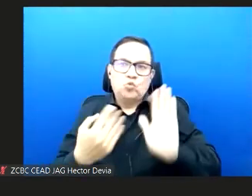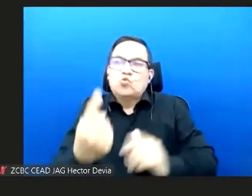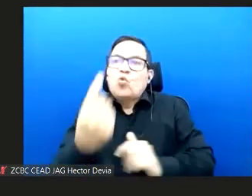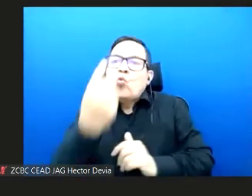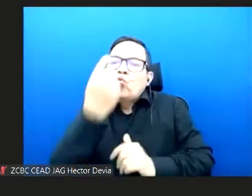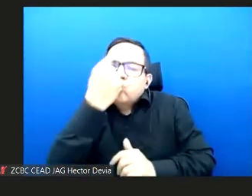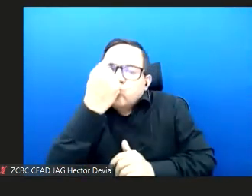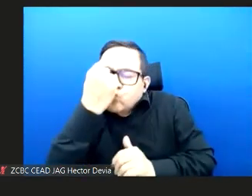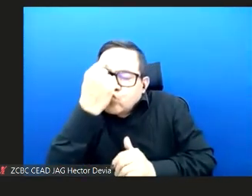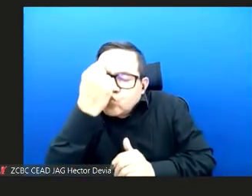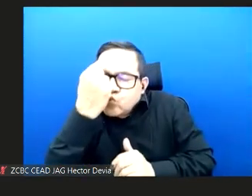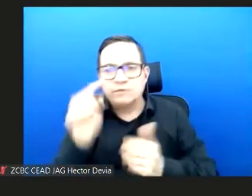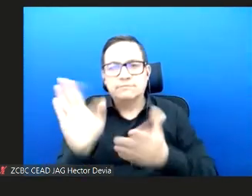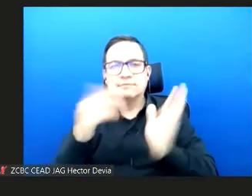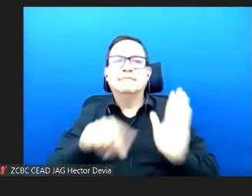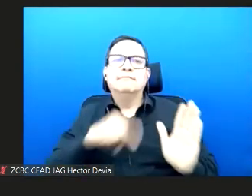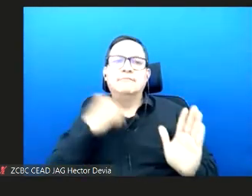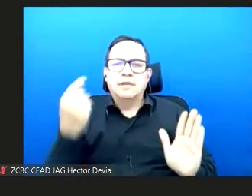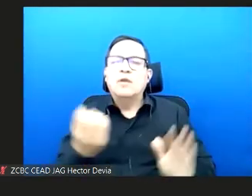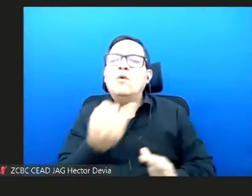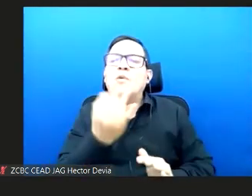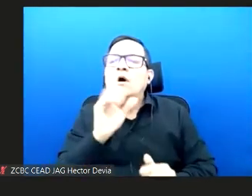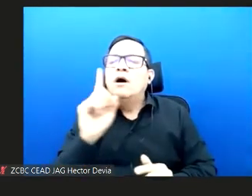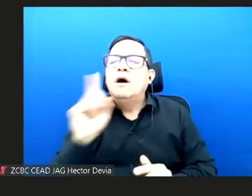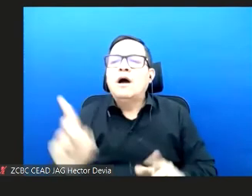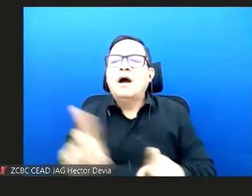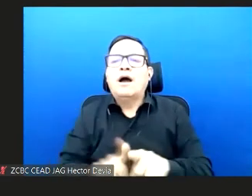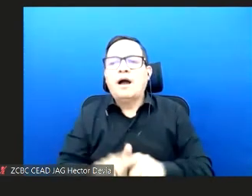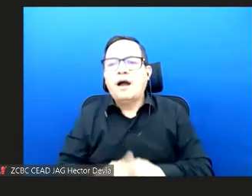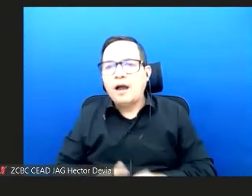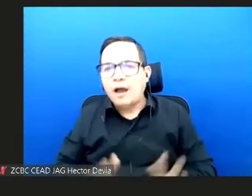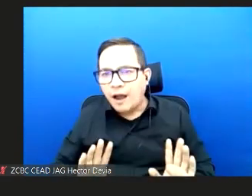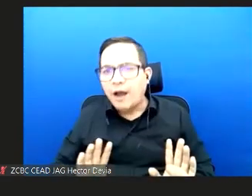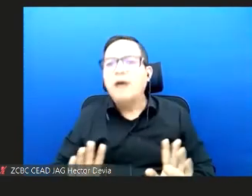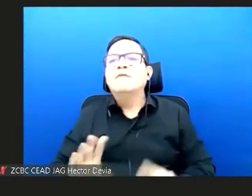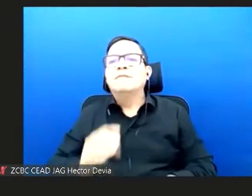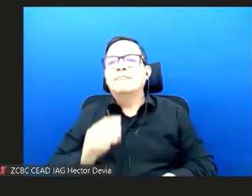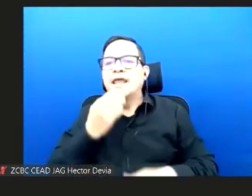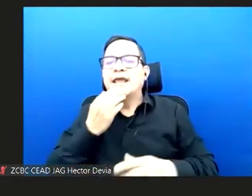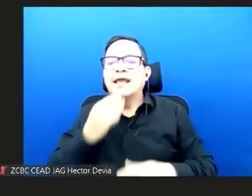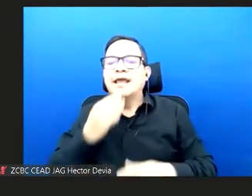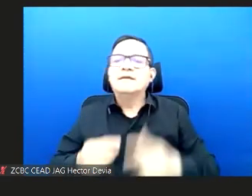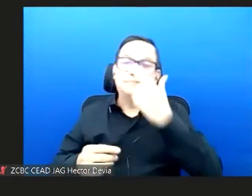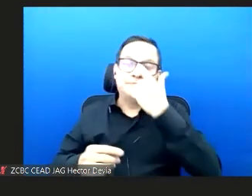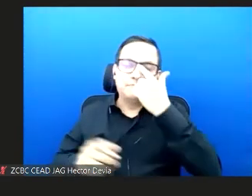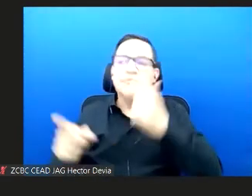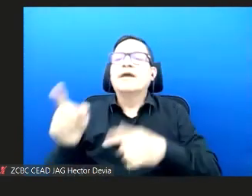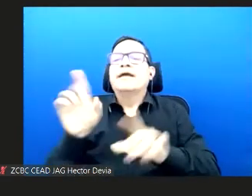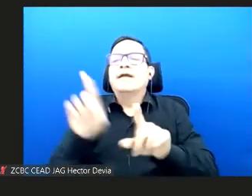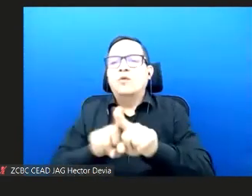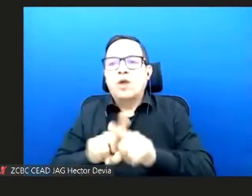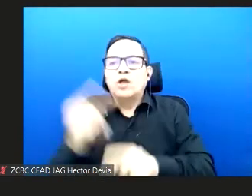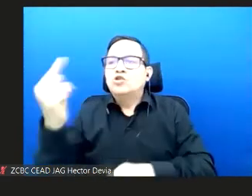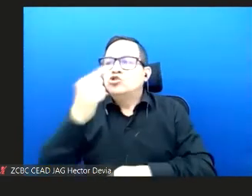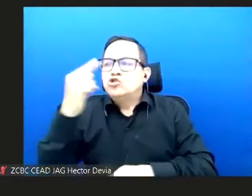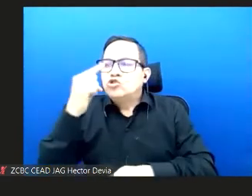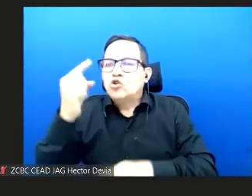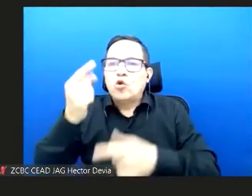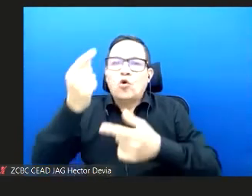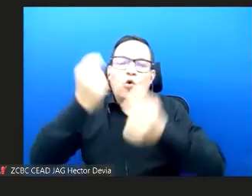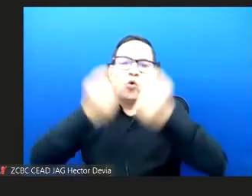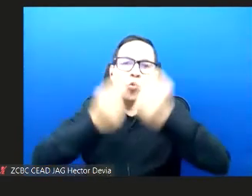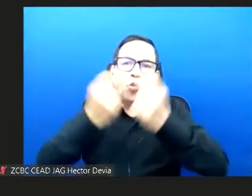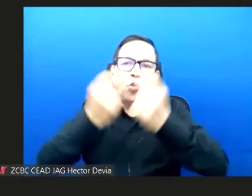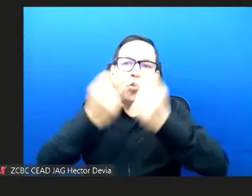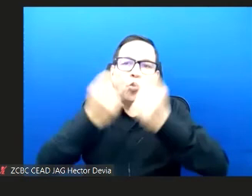Entonces lo que tenemos que hacer es la sumatoria de aquellos que solo perdieron comercio internacional, de aquellos que solo perdieron administración